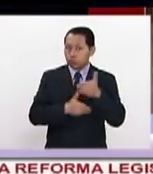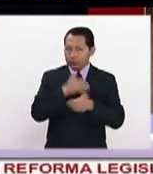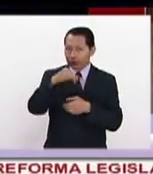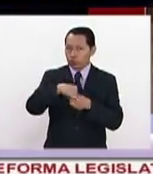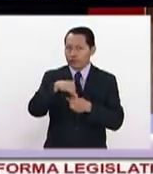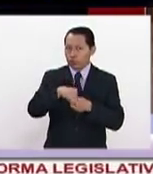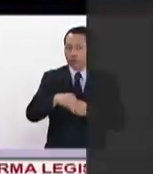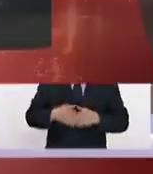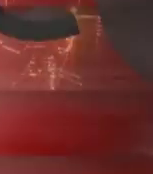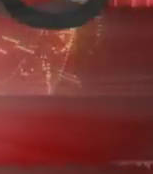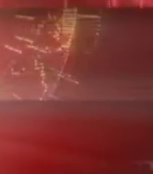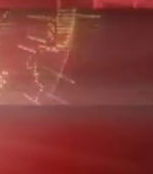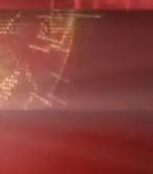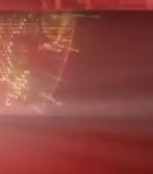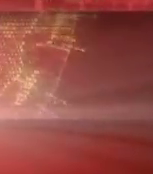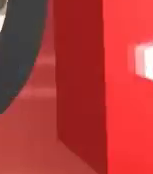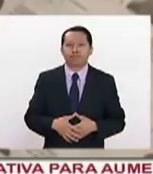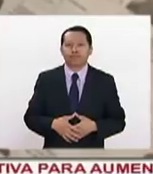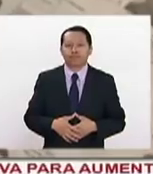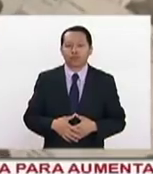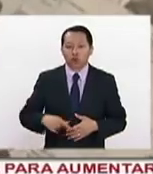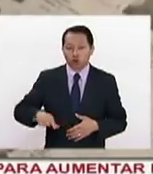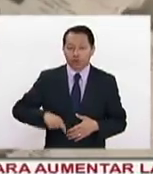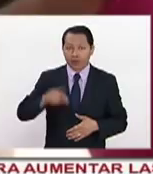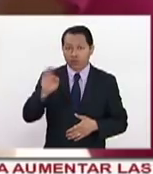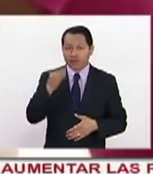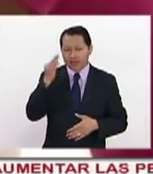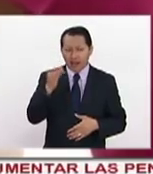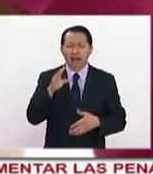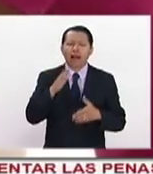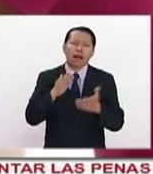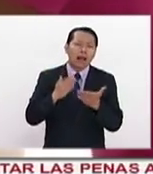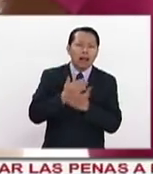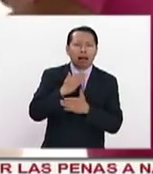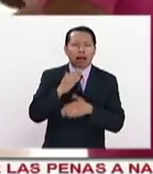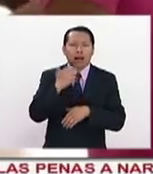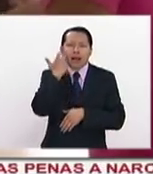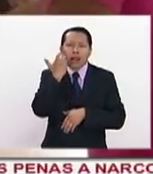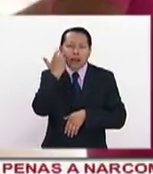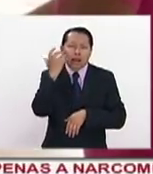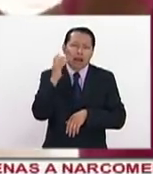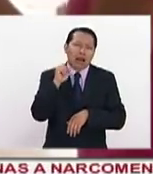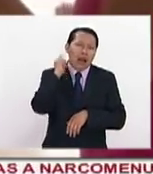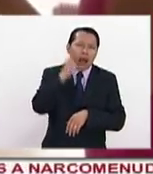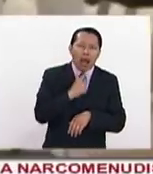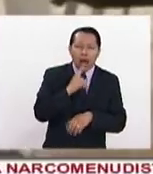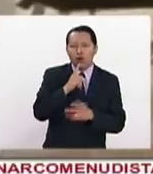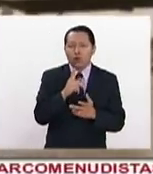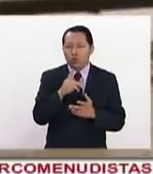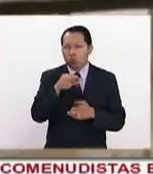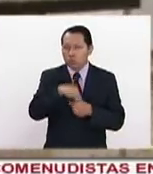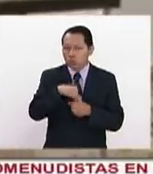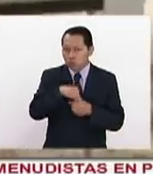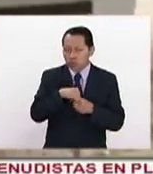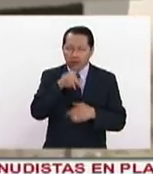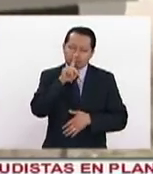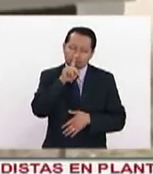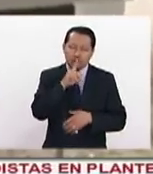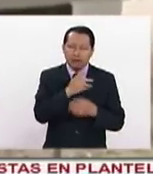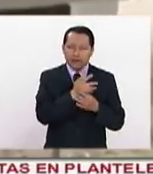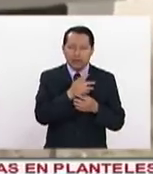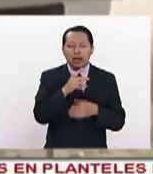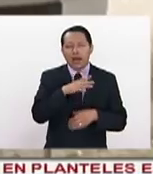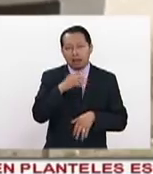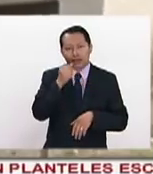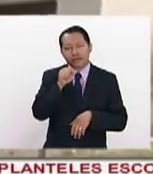electoral. El gobierno federal no tiene metidas las manos en el proceso electoral, afirmó el secretario de Gobernación, Alfonso